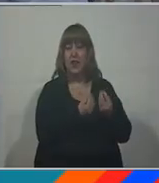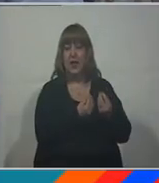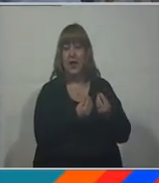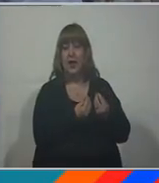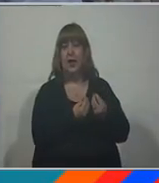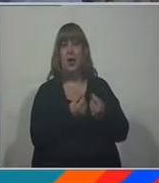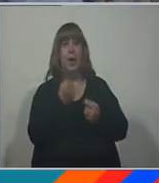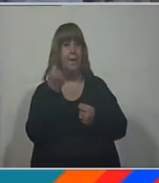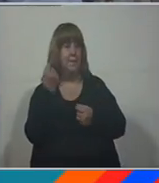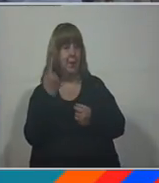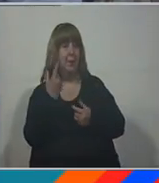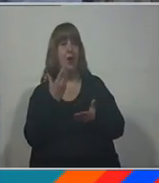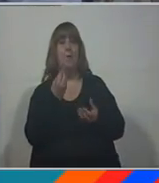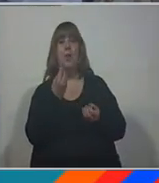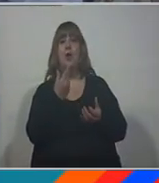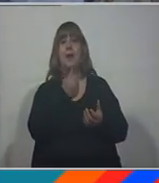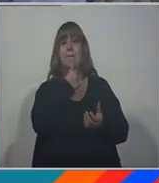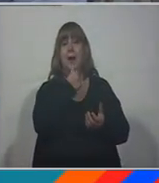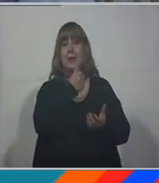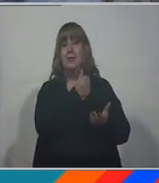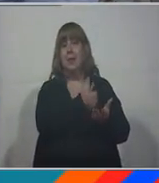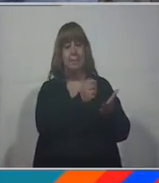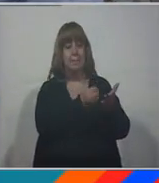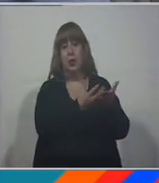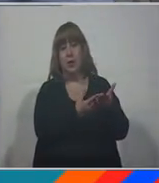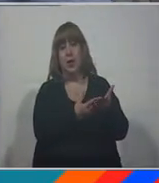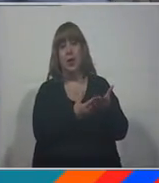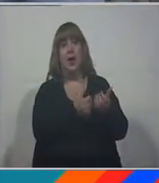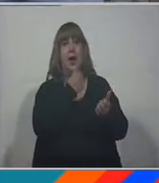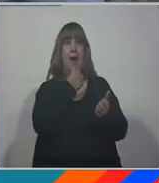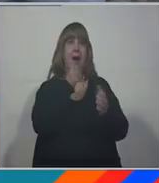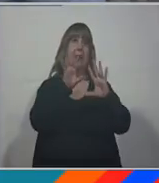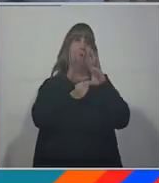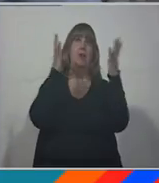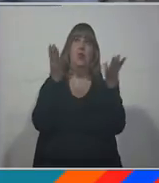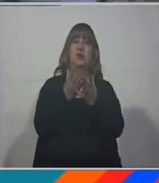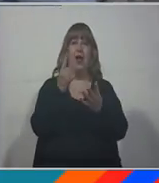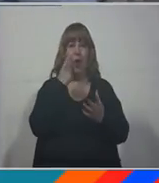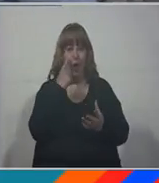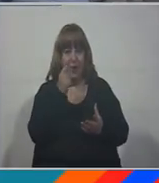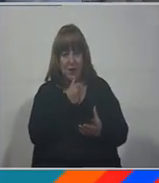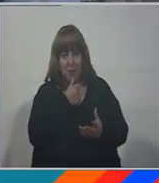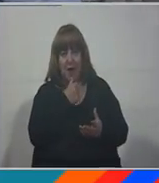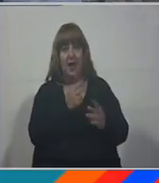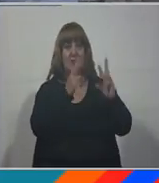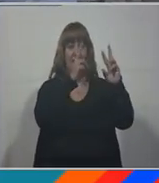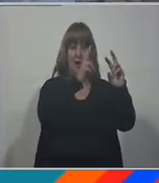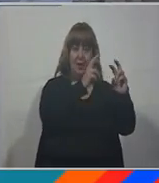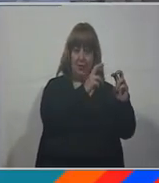investigar primero tienes que justificar porque tiene que estar el mate porque es algo que se toma a nivel mundial investigación